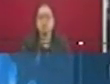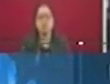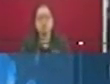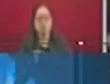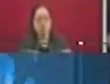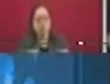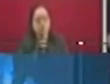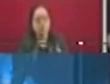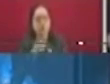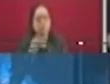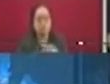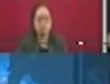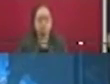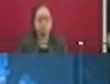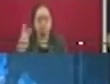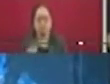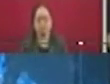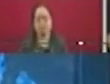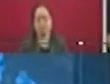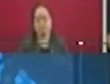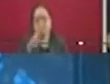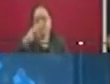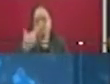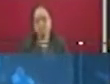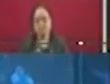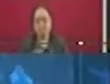platicando. Esto es un supuesto.